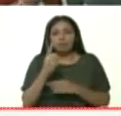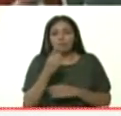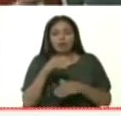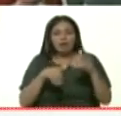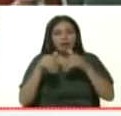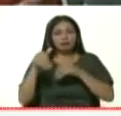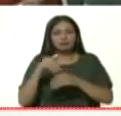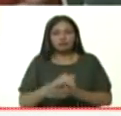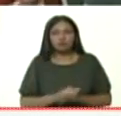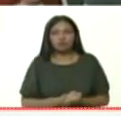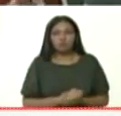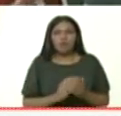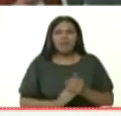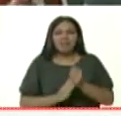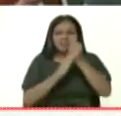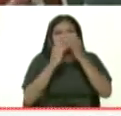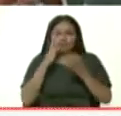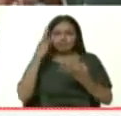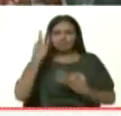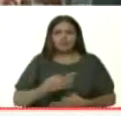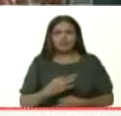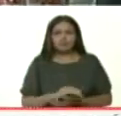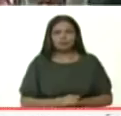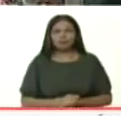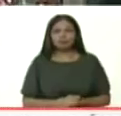elección. Una lideresa.